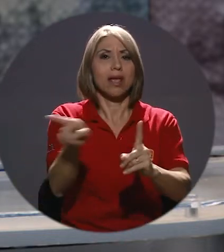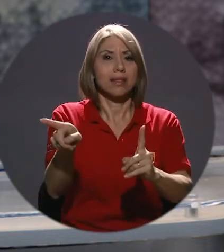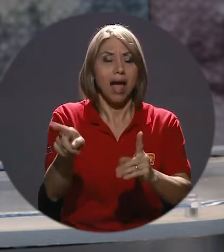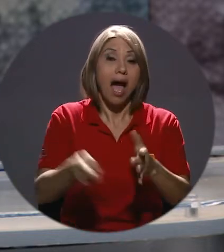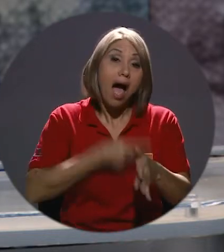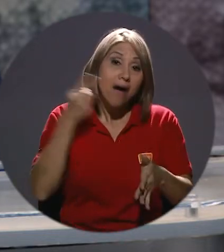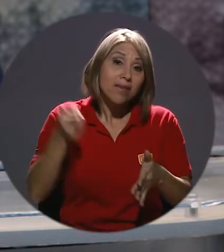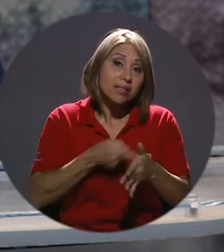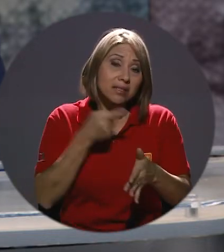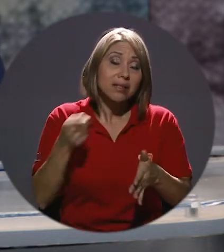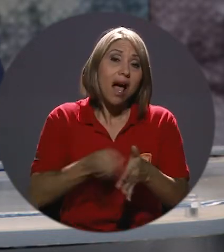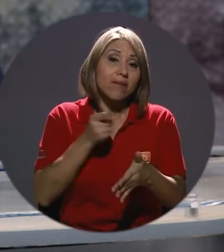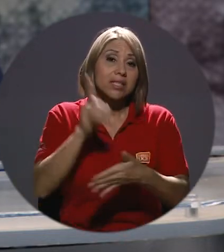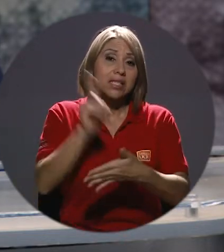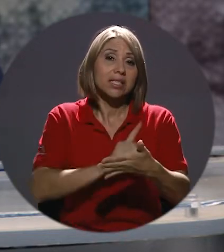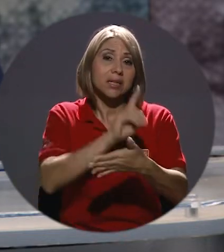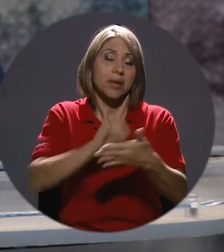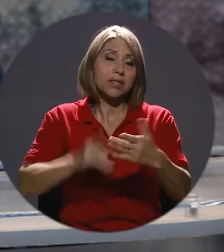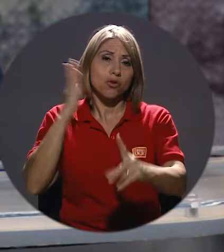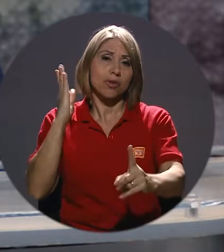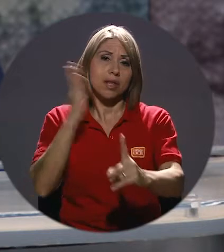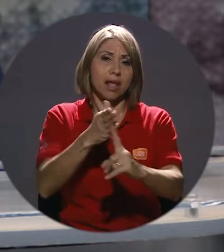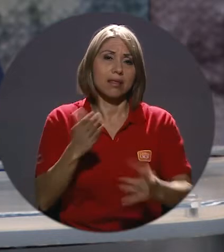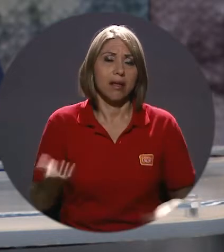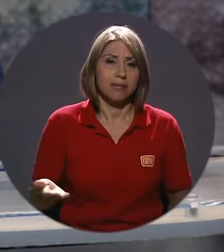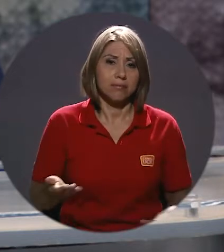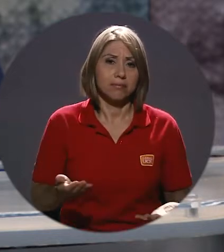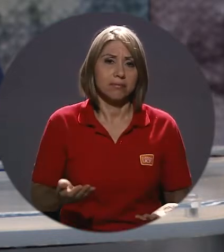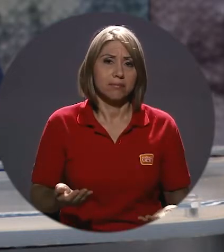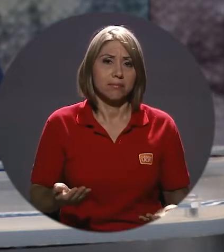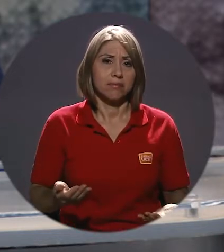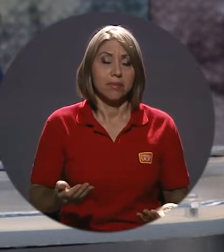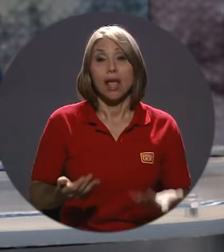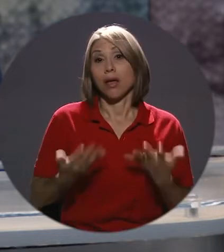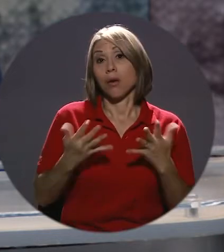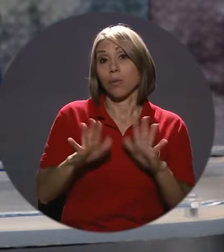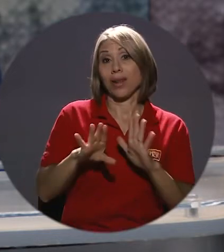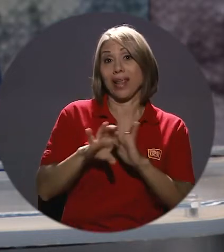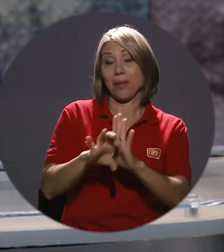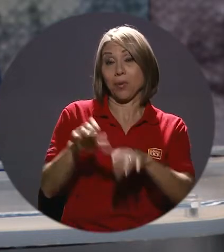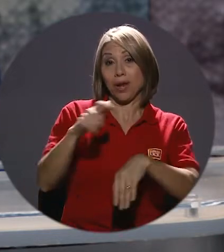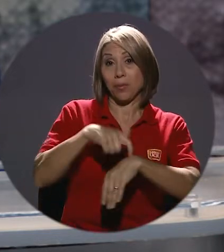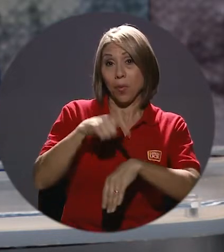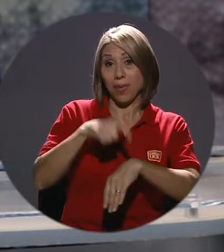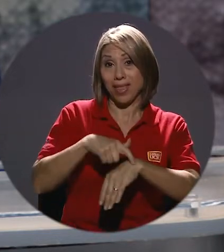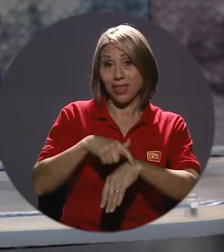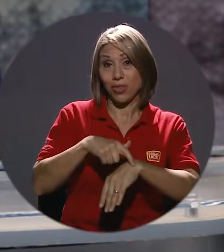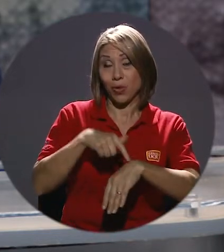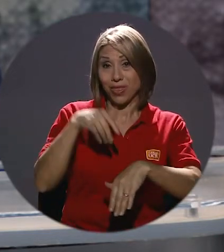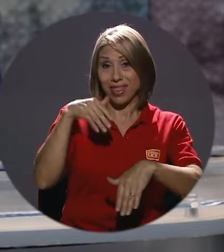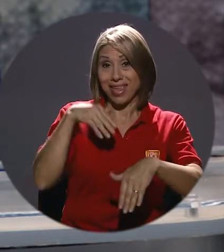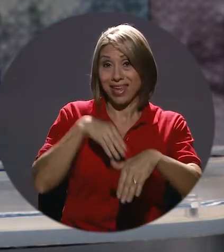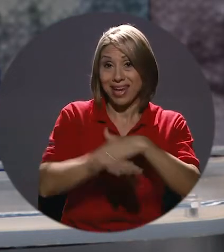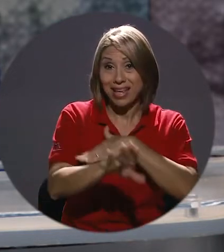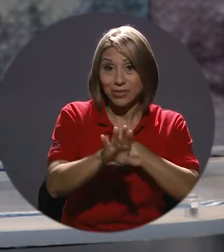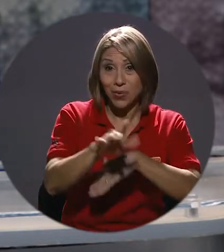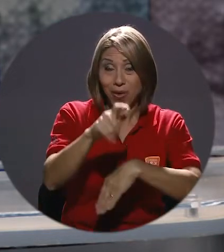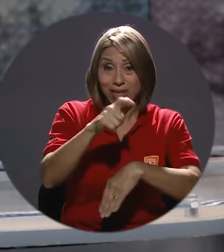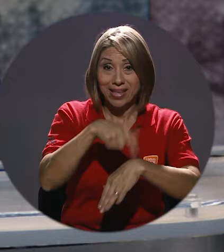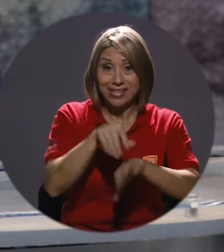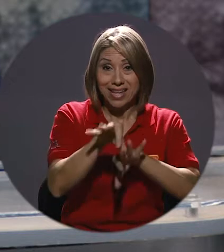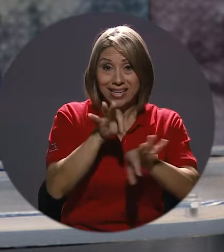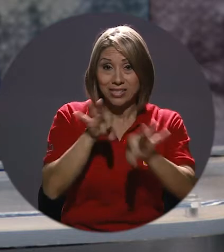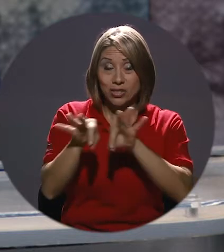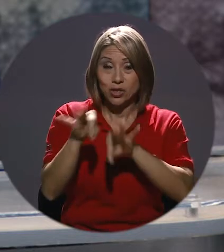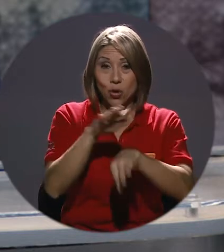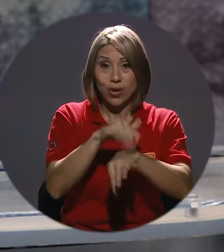veces discriminaciones directas justo en el momento de ingreso, ¿verdad?, en la selección y reclutamiento.